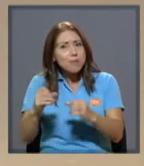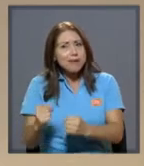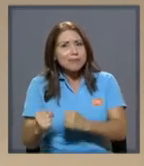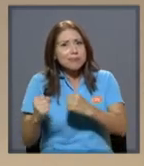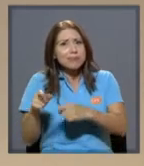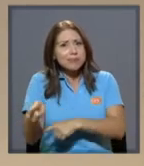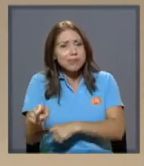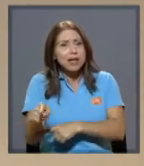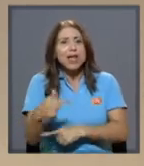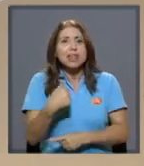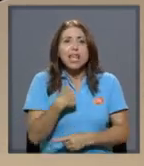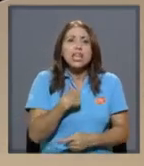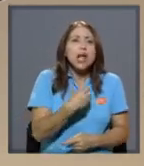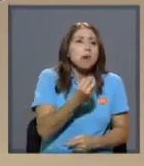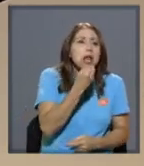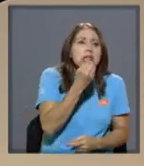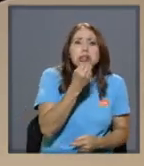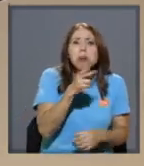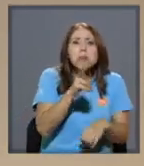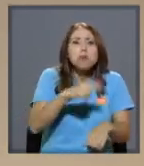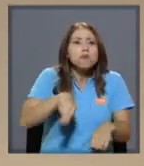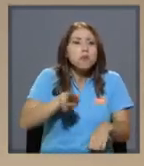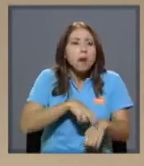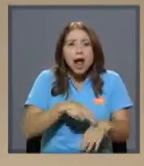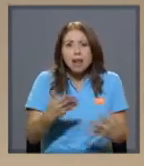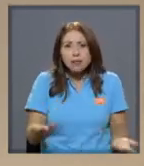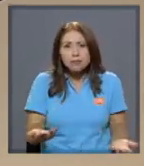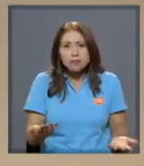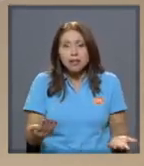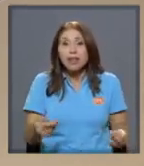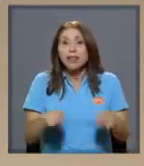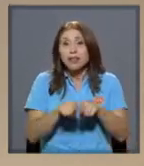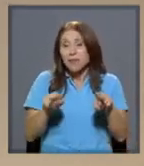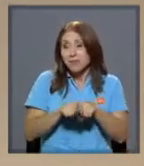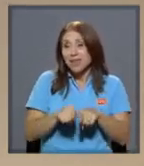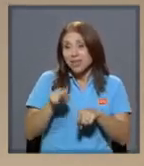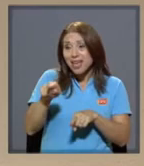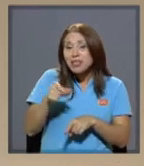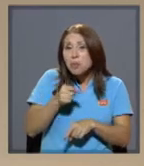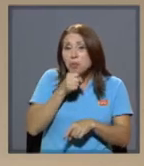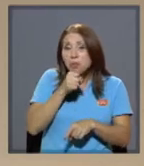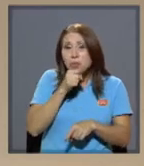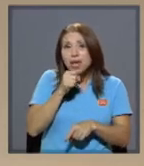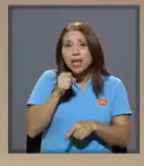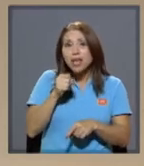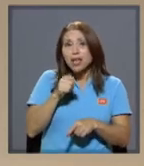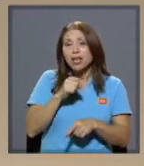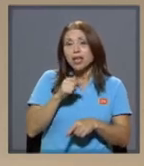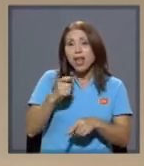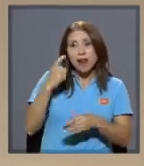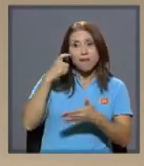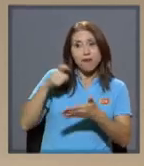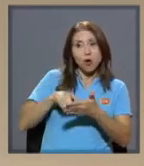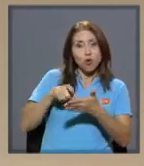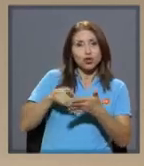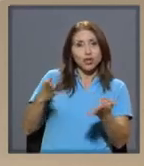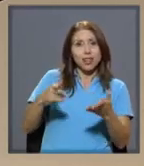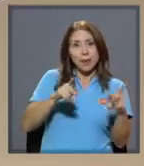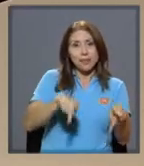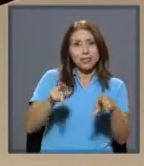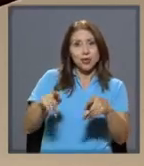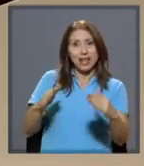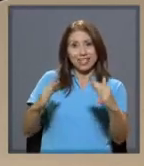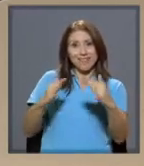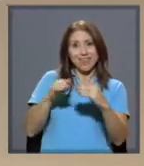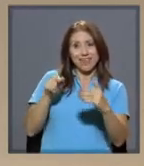tenía la externalidad de ser reconocida por los habitantes de su